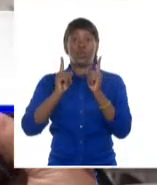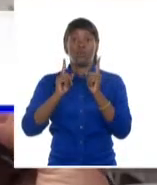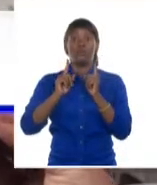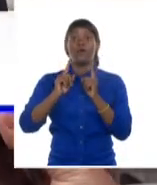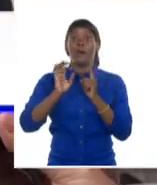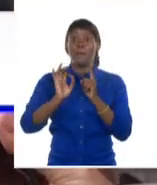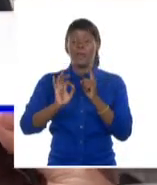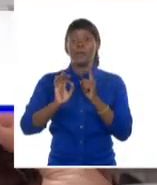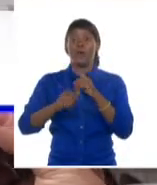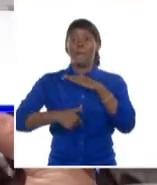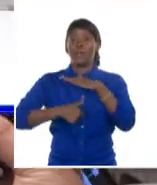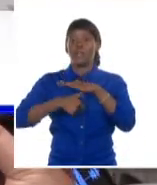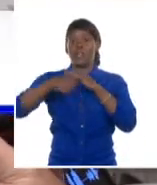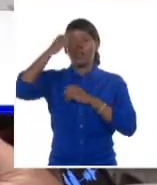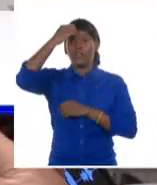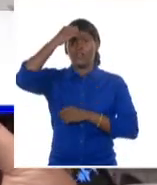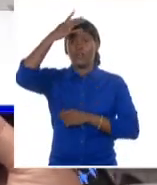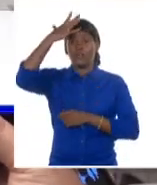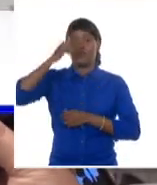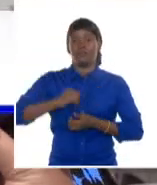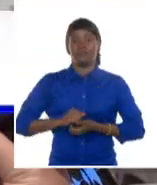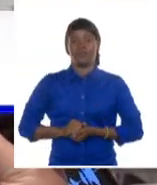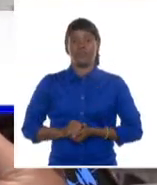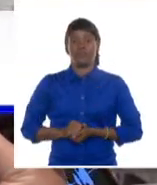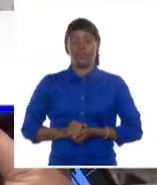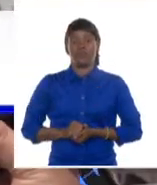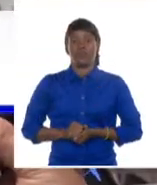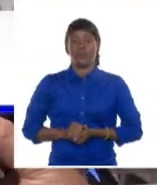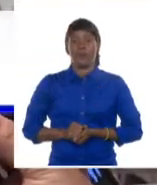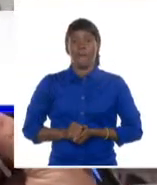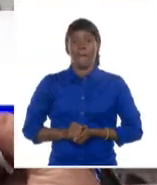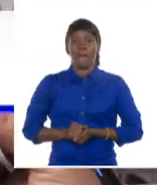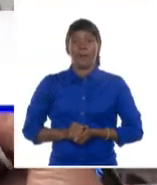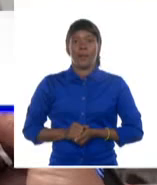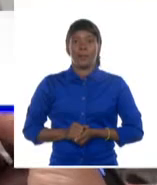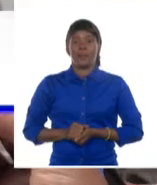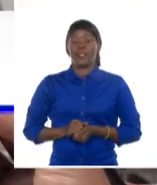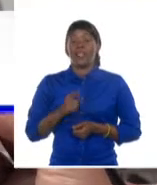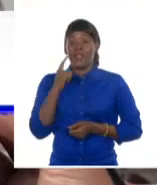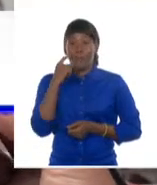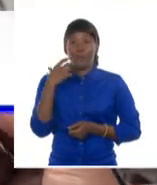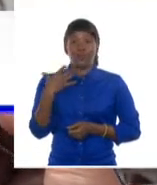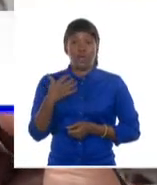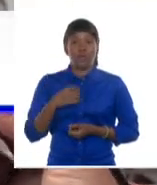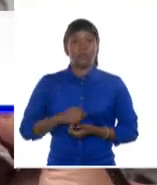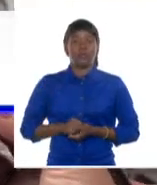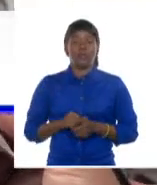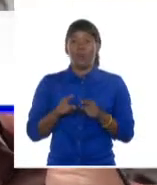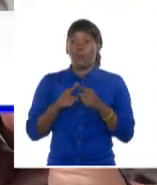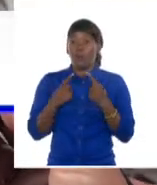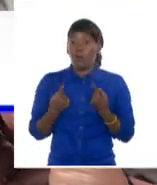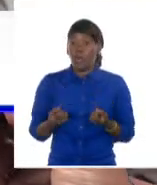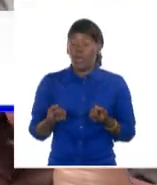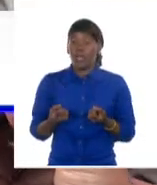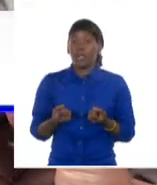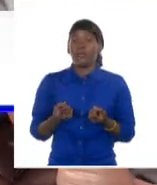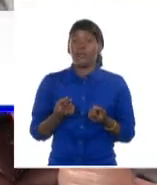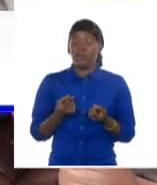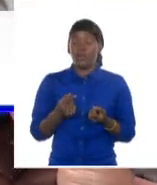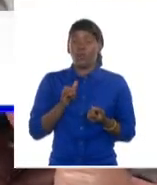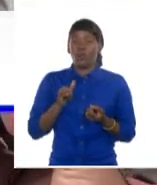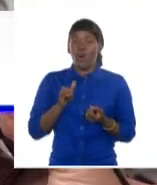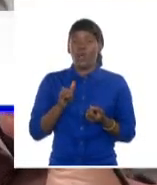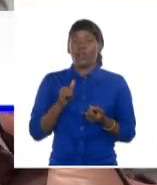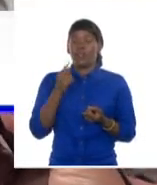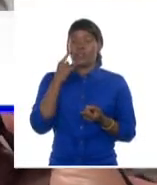presidente Díaz-Canel, y valga la redundancia. Y es importante porque nos permitirá, como grupo negociador, quizás